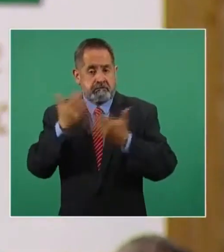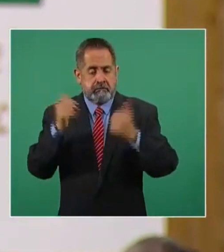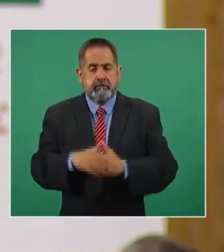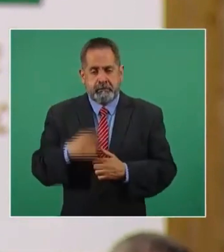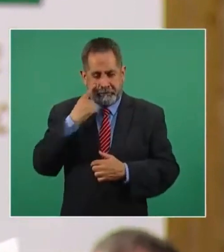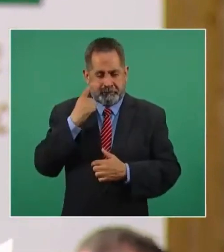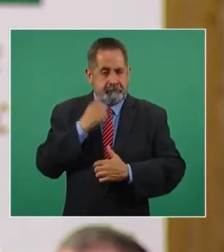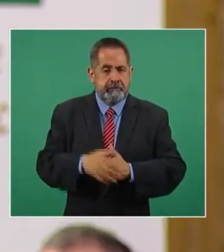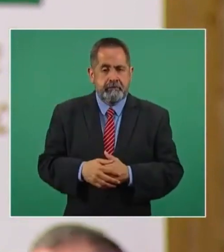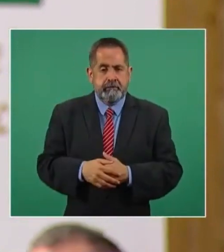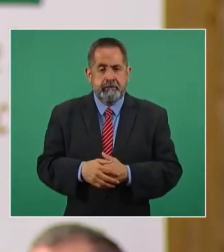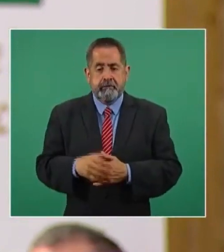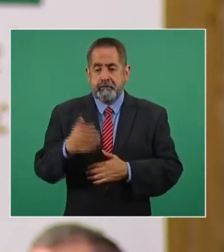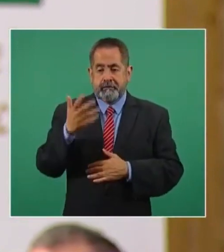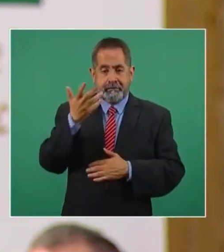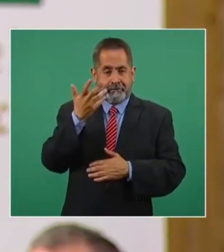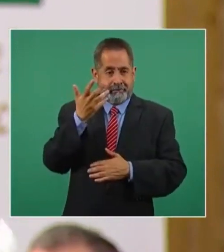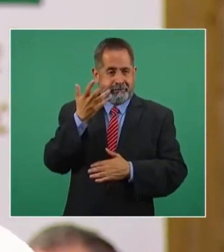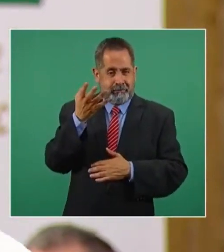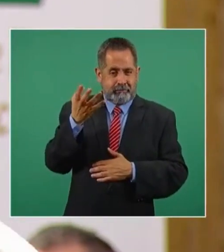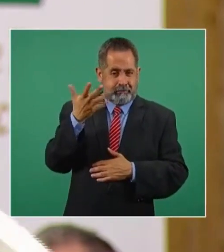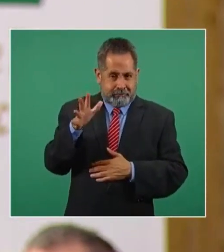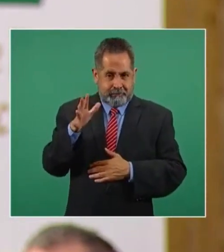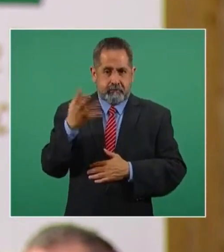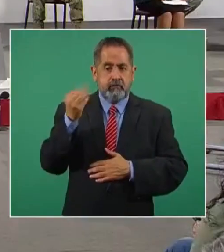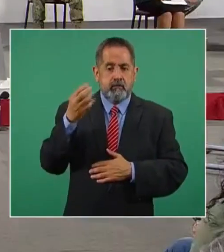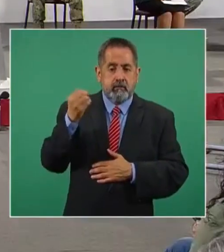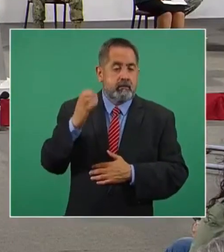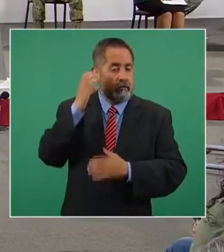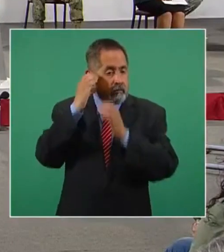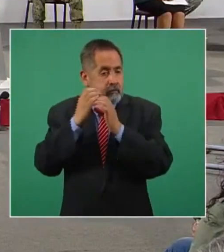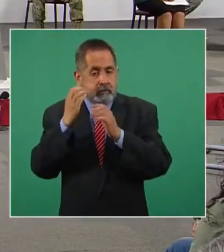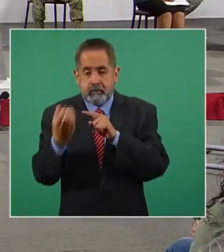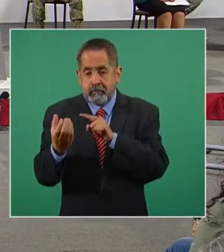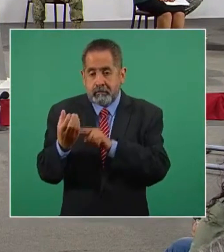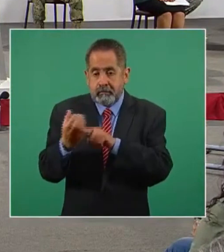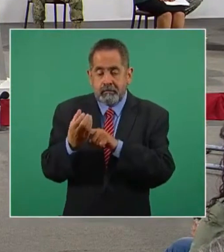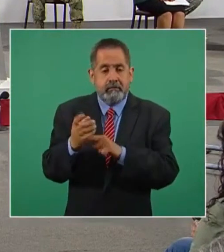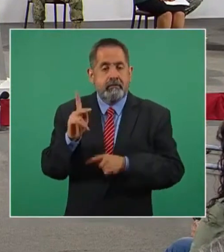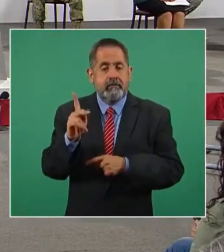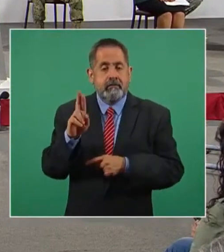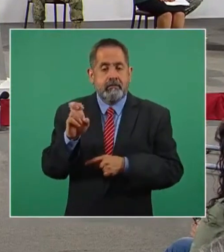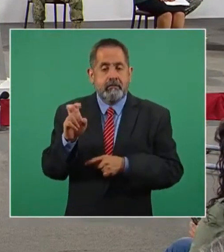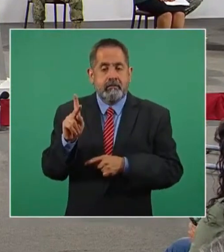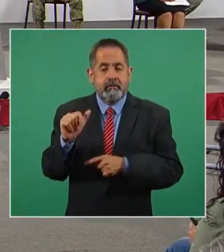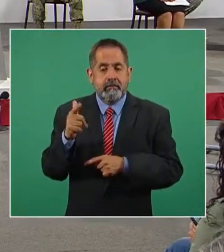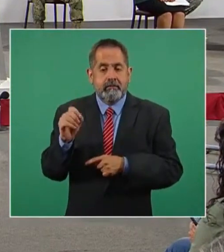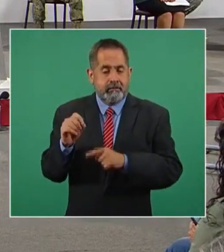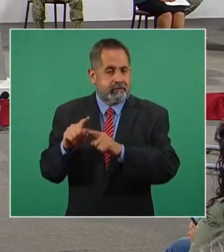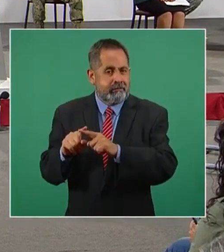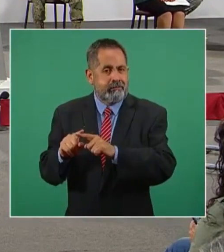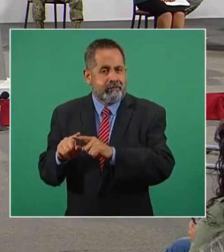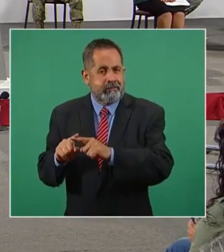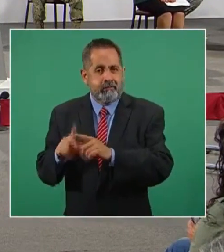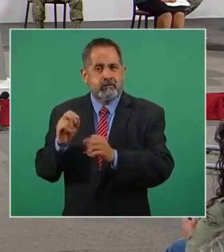cada 10 llamadas de extorsión son realizadas por celulares de prepago. Y